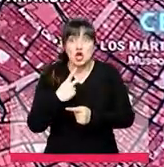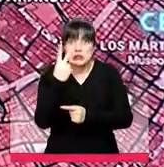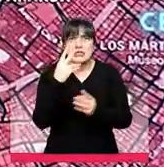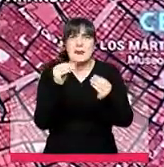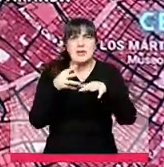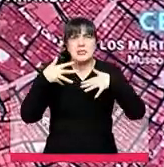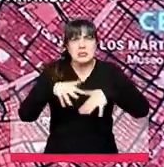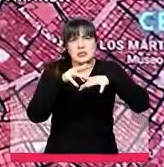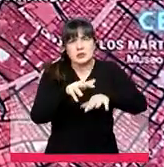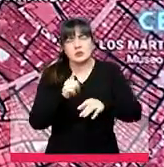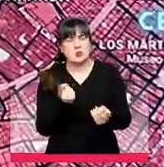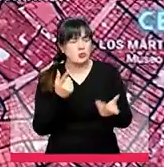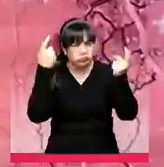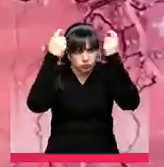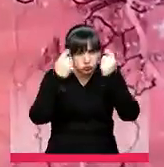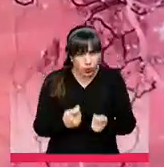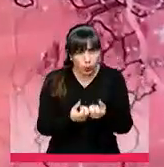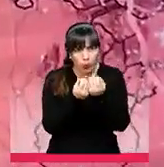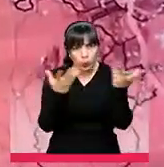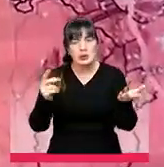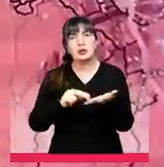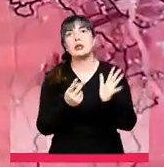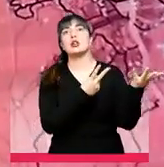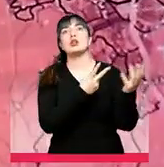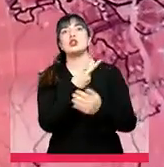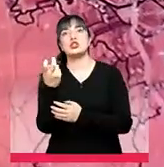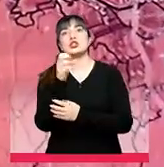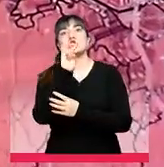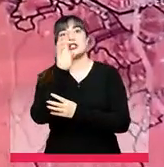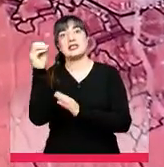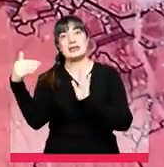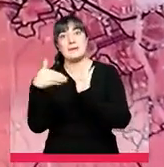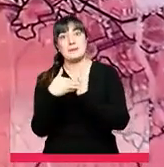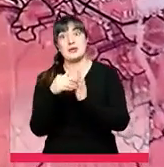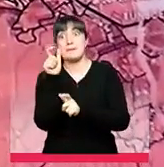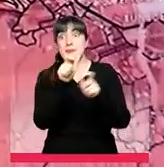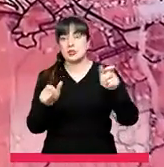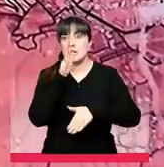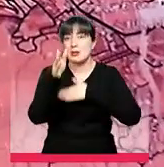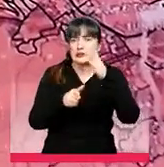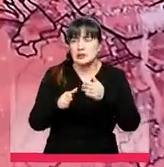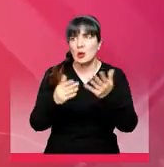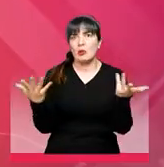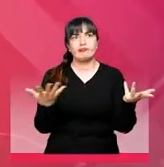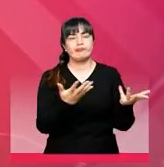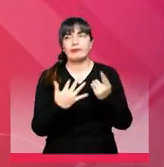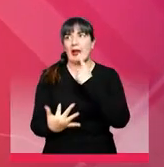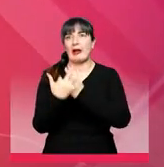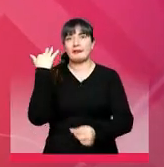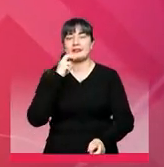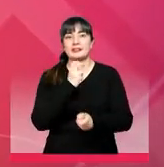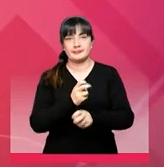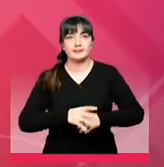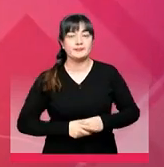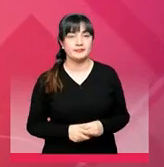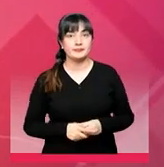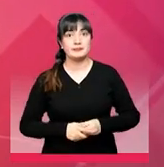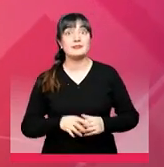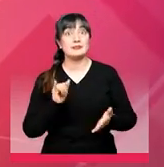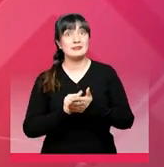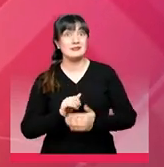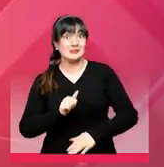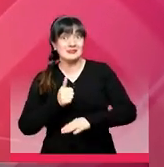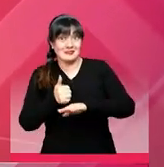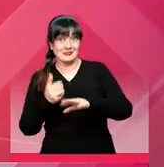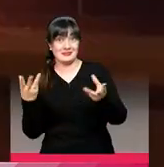protestas en Bogotá. Cerca de 280 mil usuarios se han visto afectados. El gerente del sistema